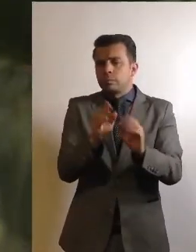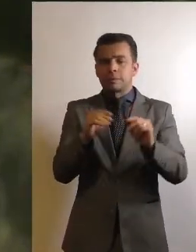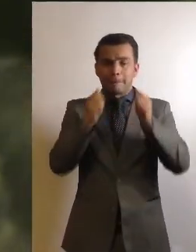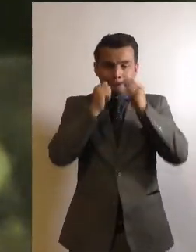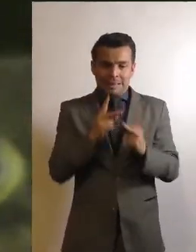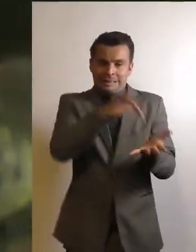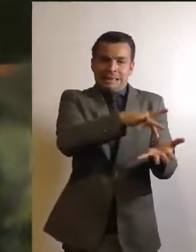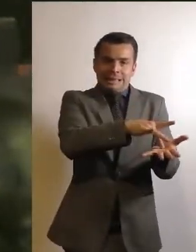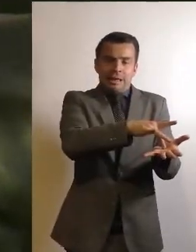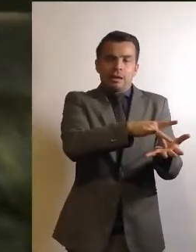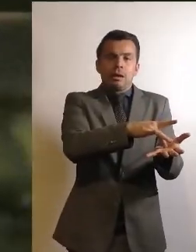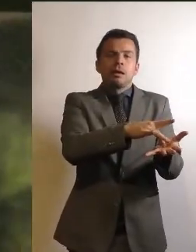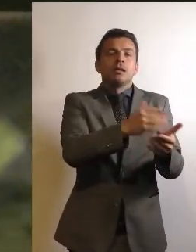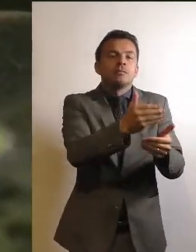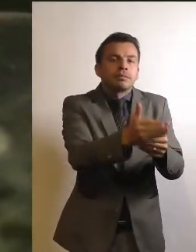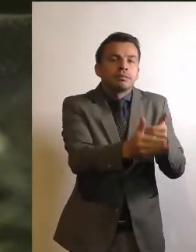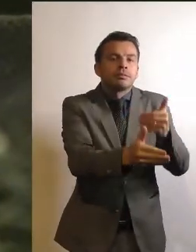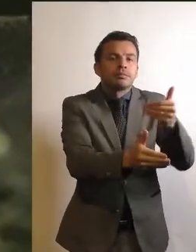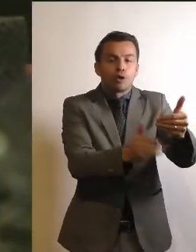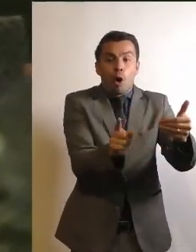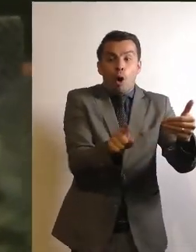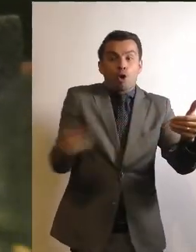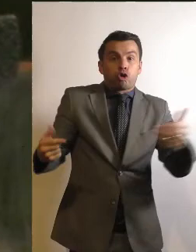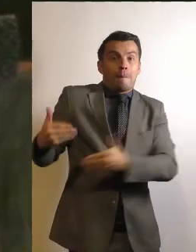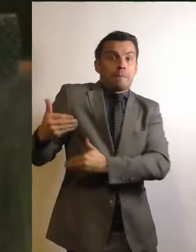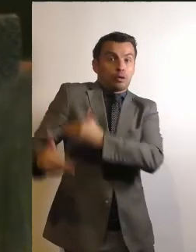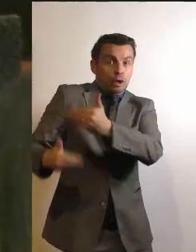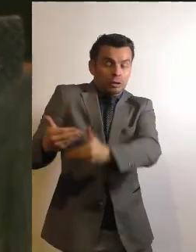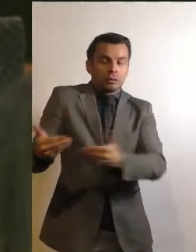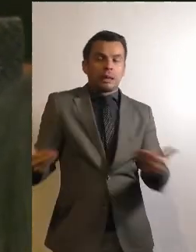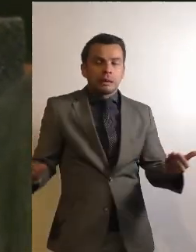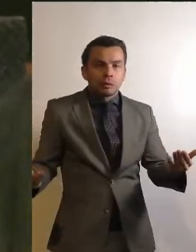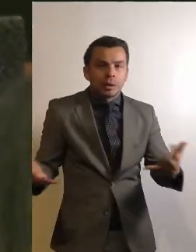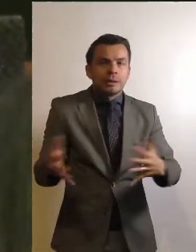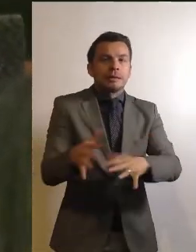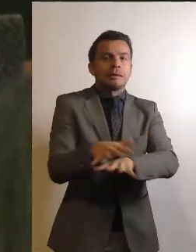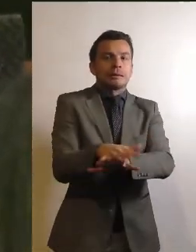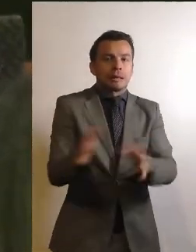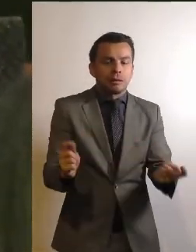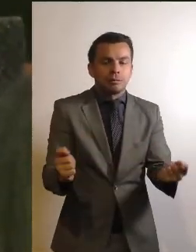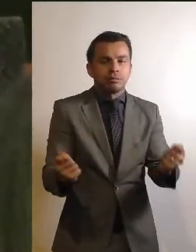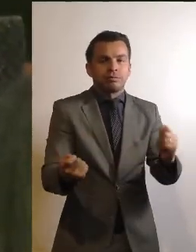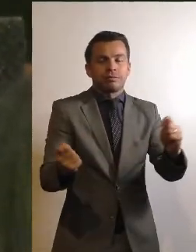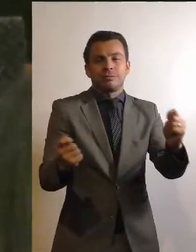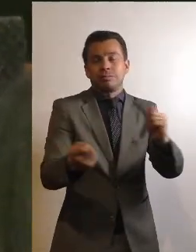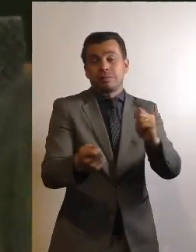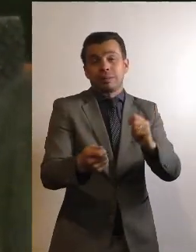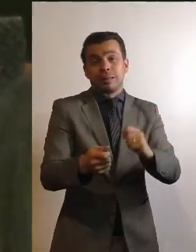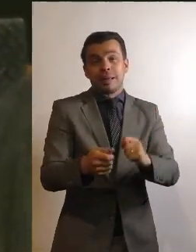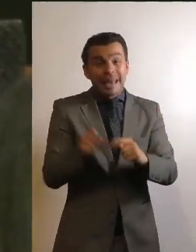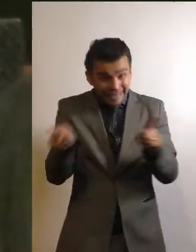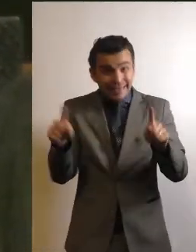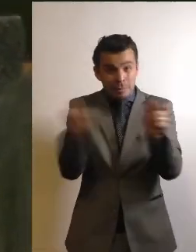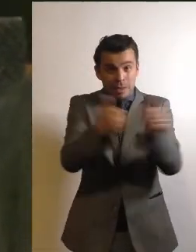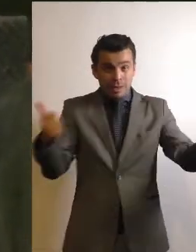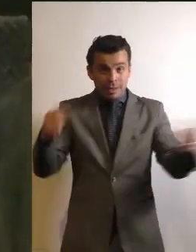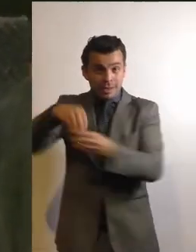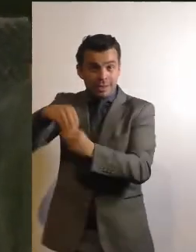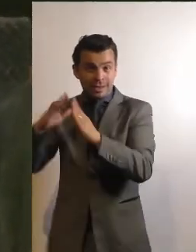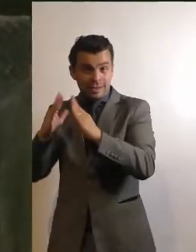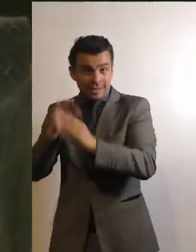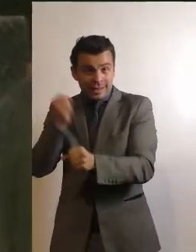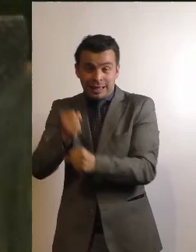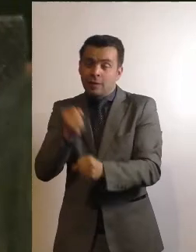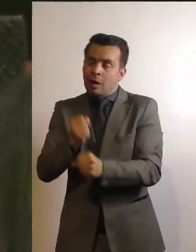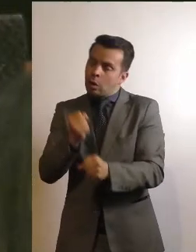el siguiente proceso, porque es una figura que requiere de muchos lineamientos y muchos requisitos que exige